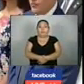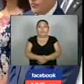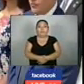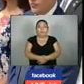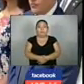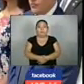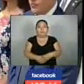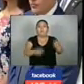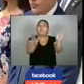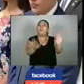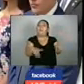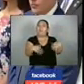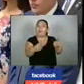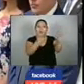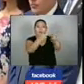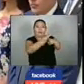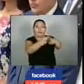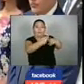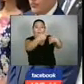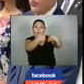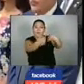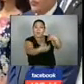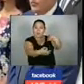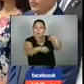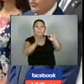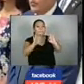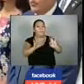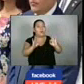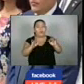Con estas reformas estamos buscando generar